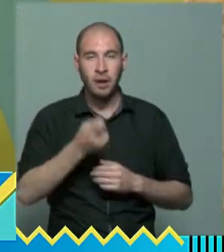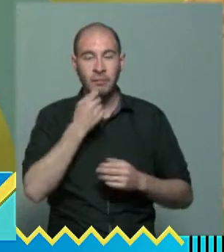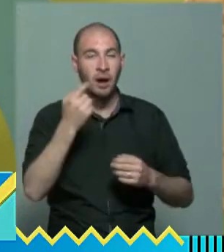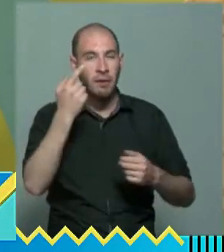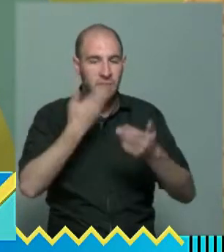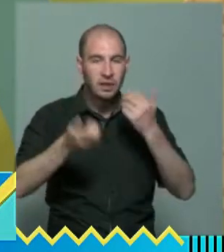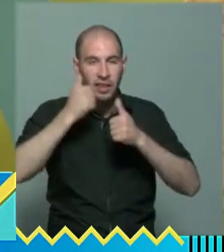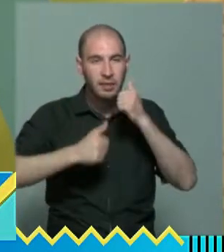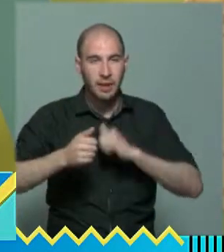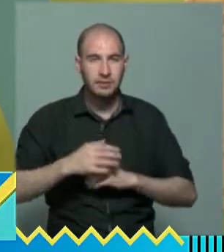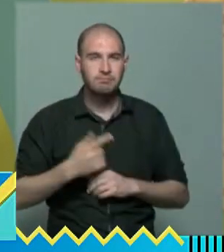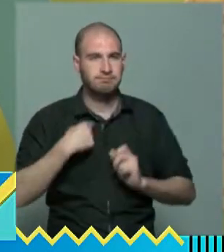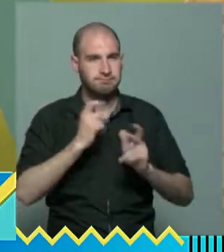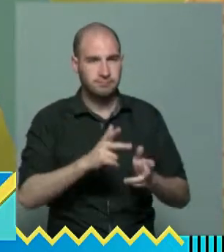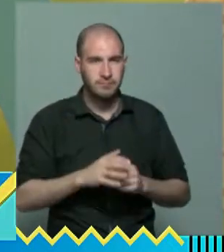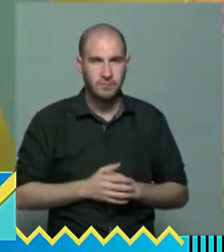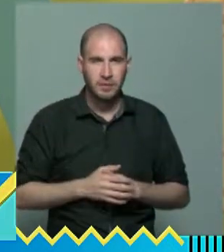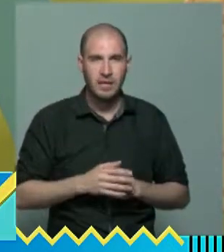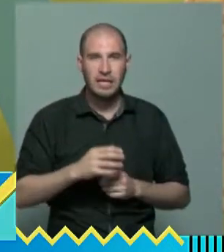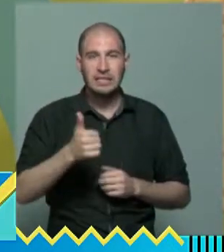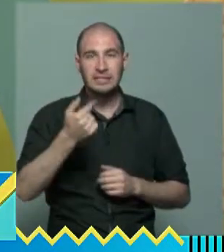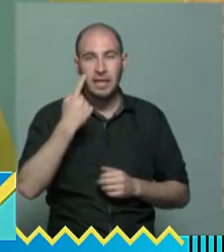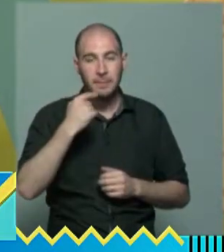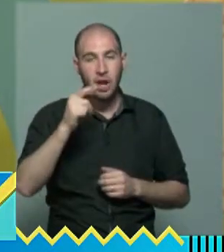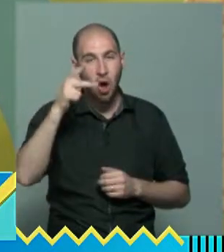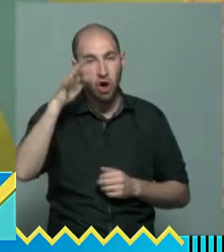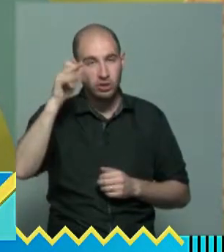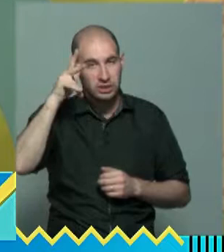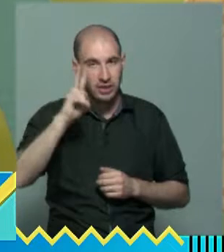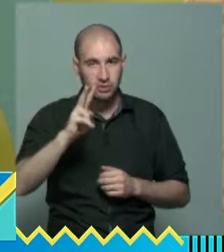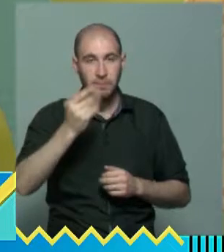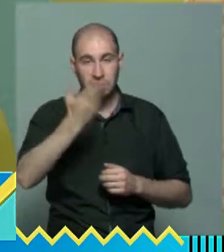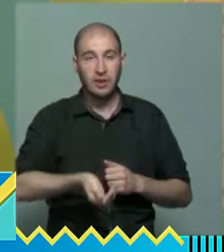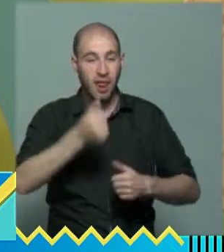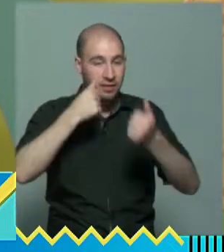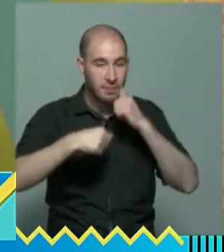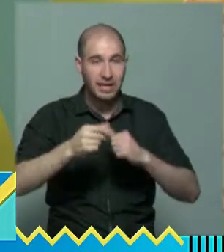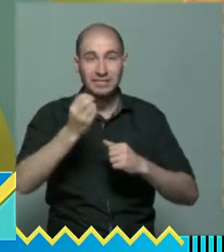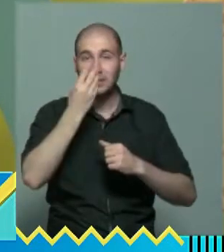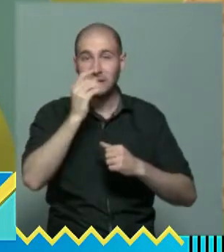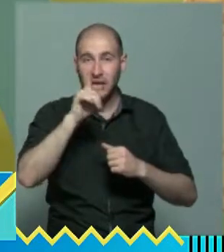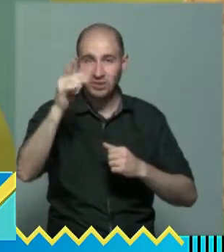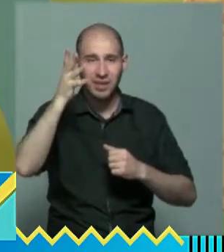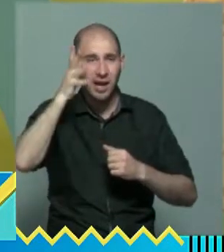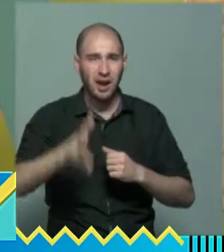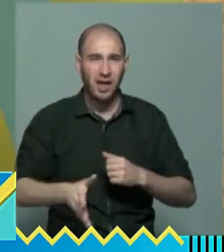lesiones. Yo te digo algo, en la 6082 hoy, un lesionado en Santa Rosa,